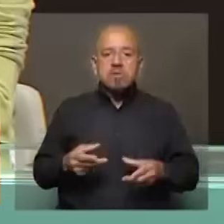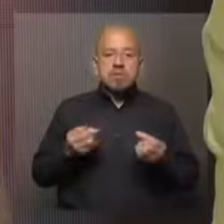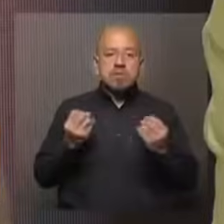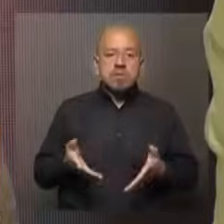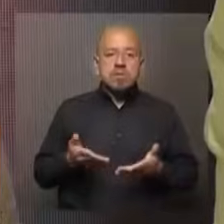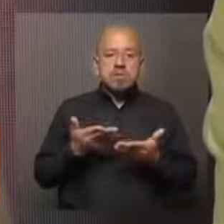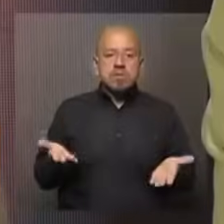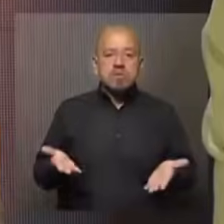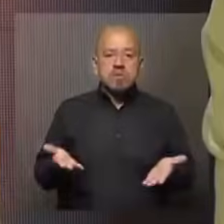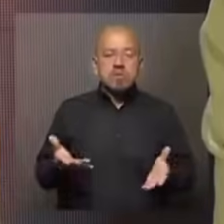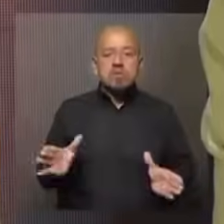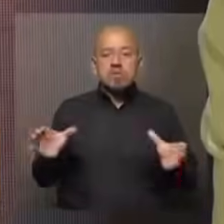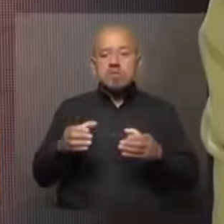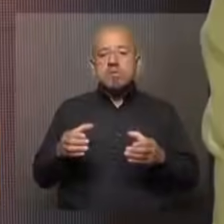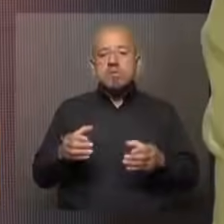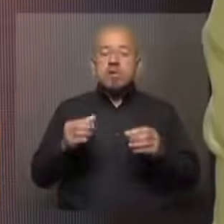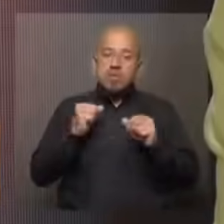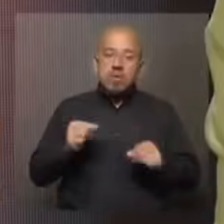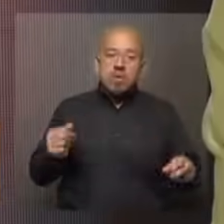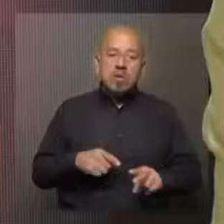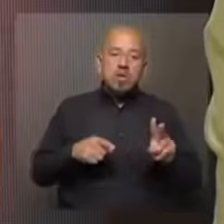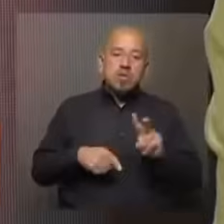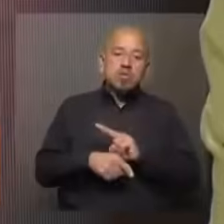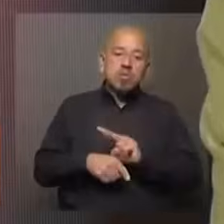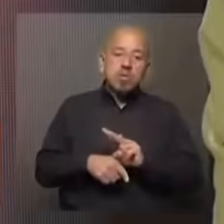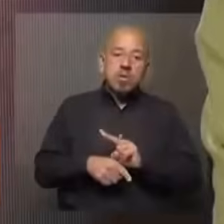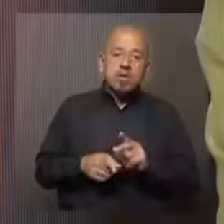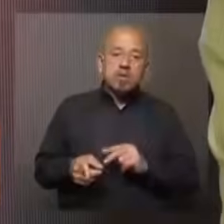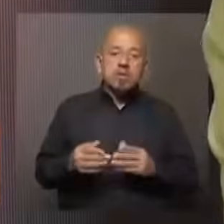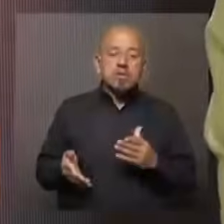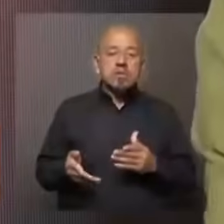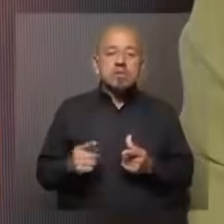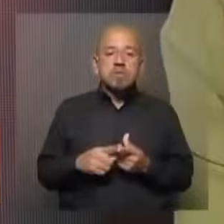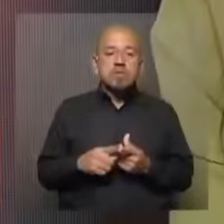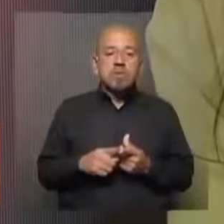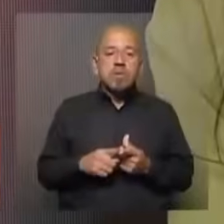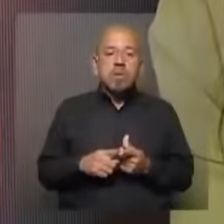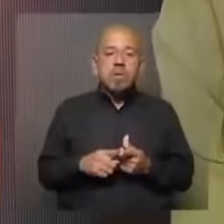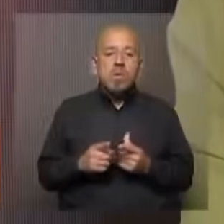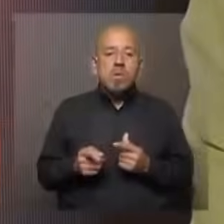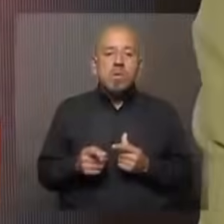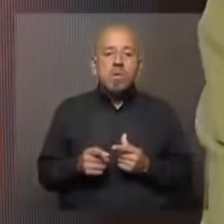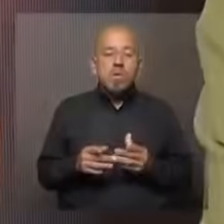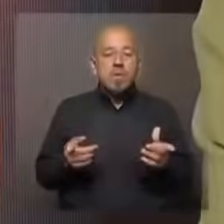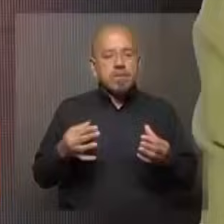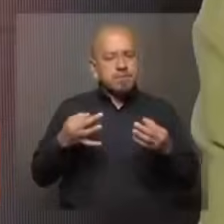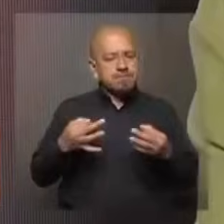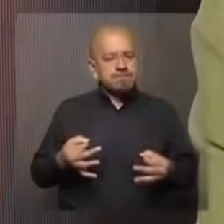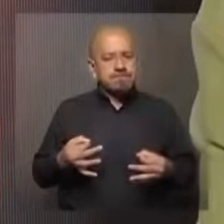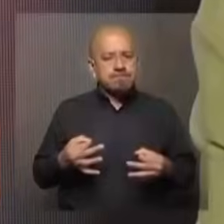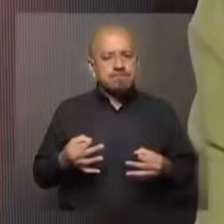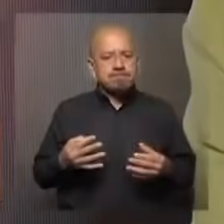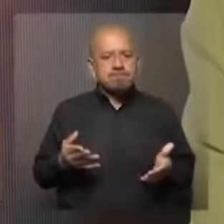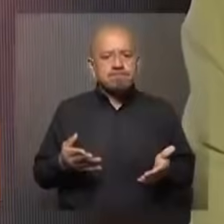uno tenés una comunidad que pueda ser capaz de rescatarte, ¿no? Sinceramente,